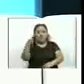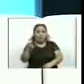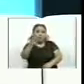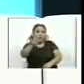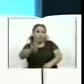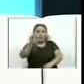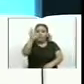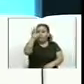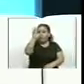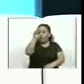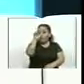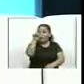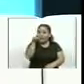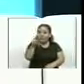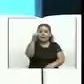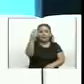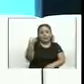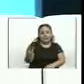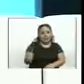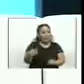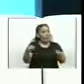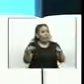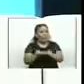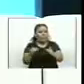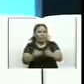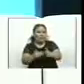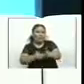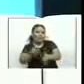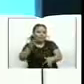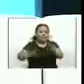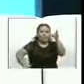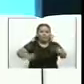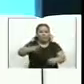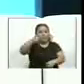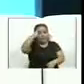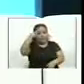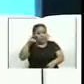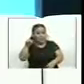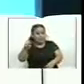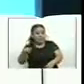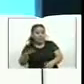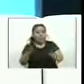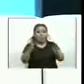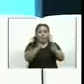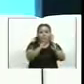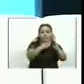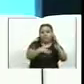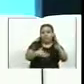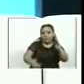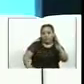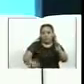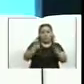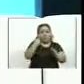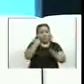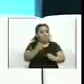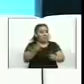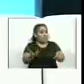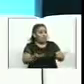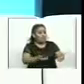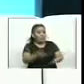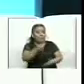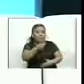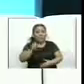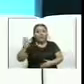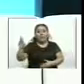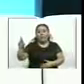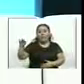de febrero, fecha que podría coincidir con su juicio político en el Senado desde la Casa Blanca. Para más información sobre esto, vamos